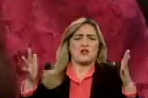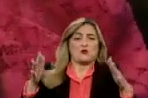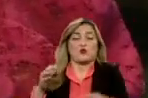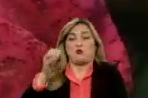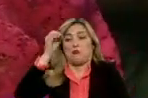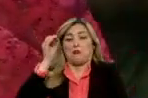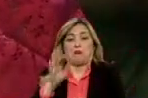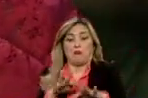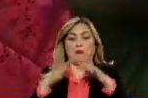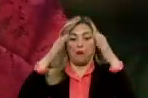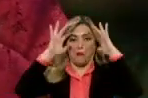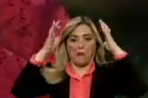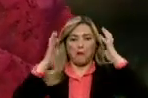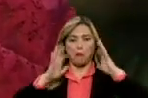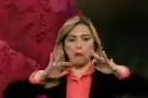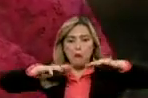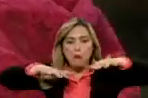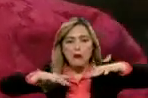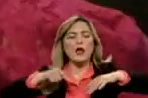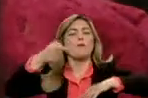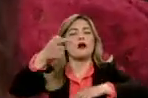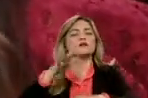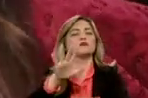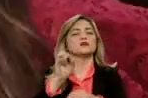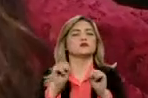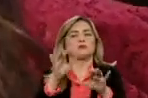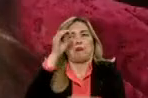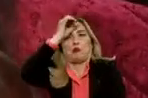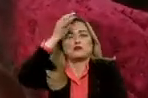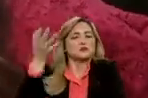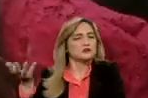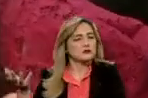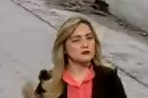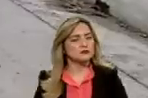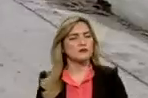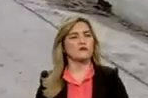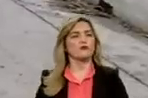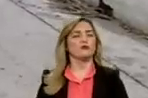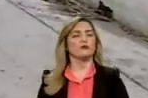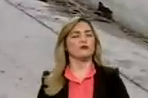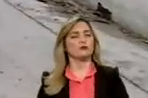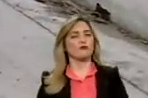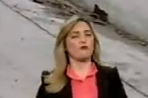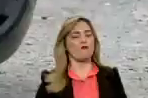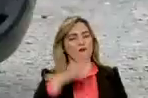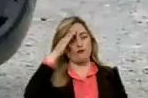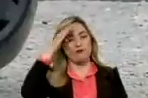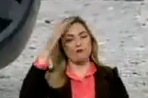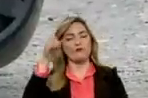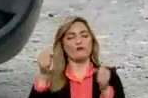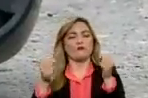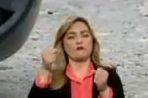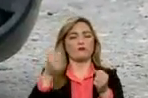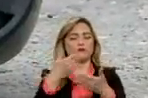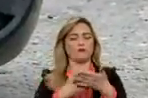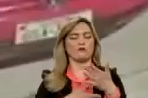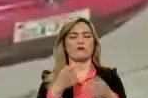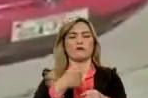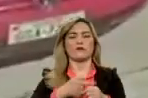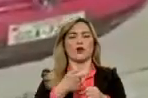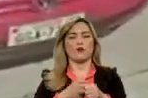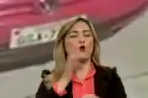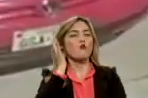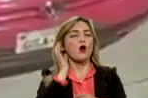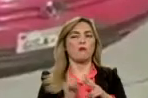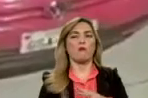que va a pasar después del 5 de septiembre. La jueza aseveró que la agente de tránsito en el parte no precisó que la conductora quiso fugar y